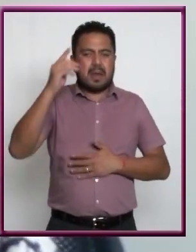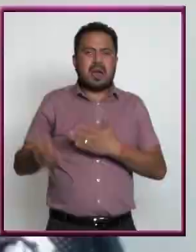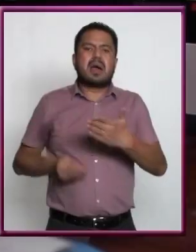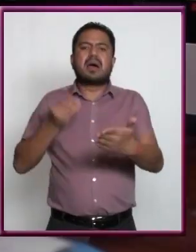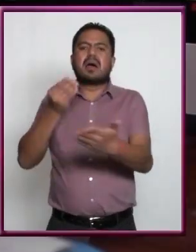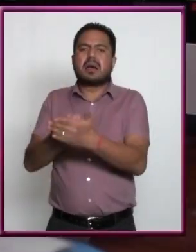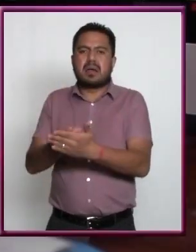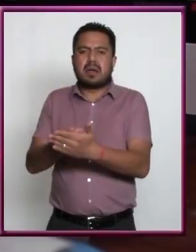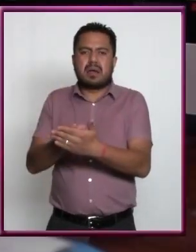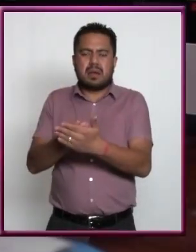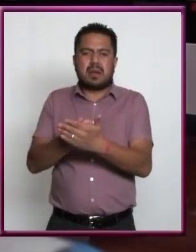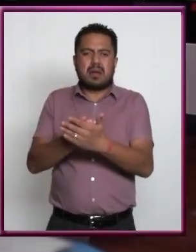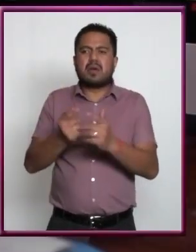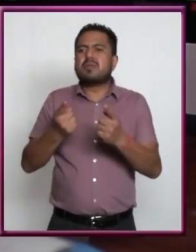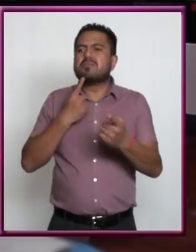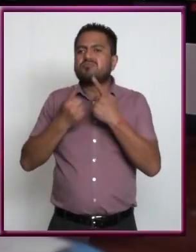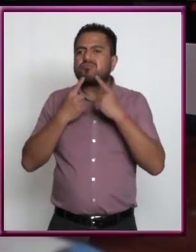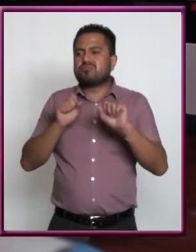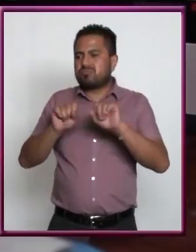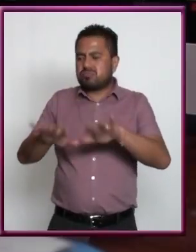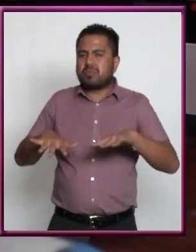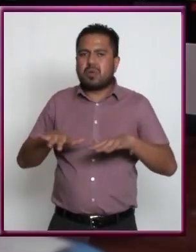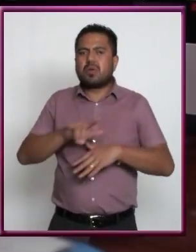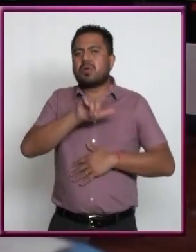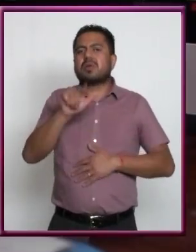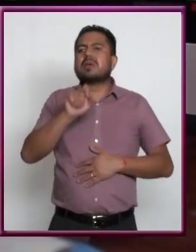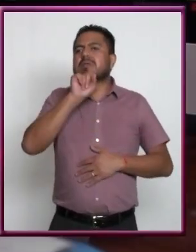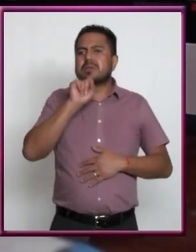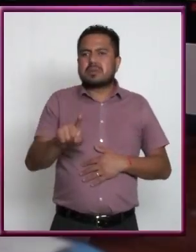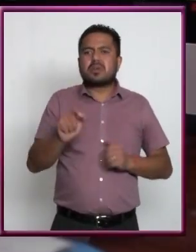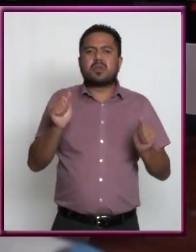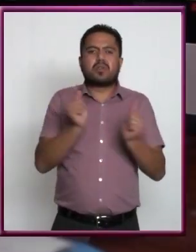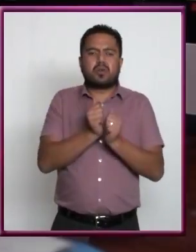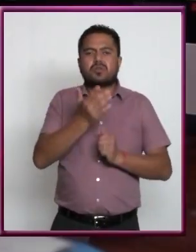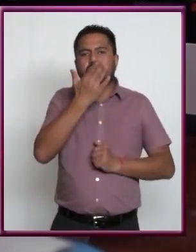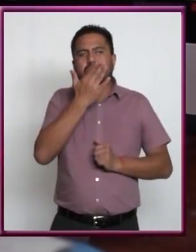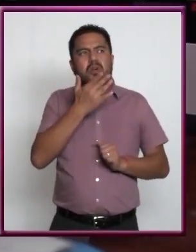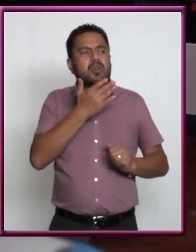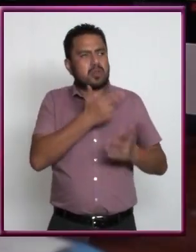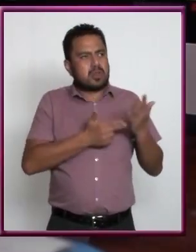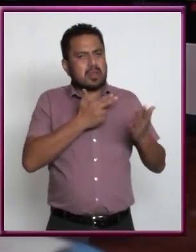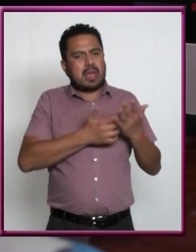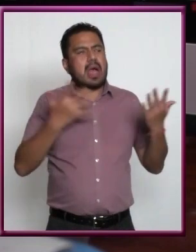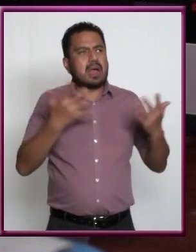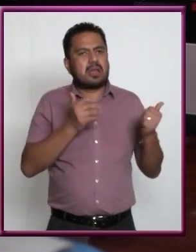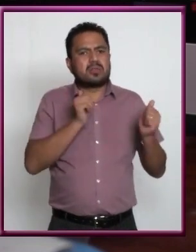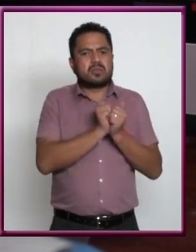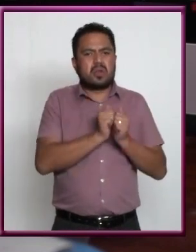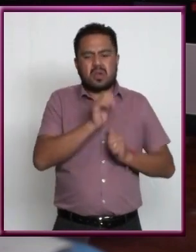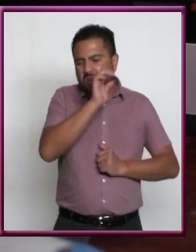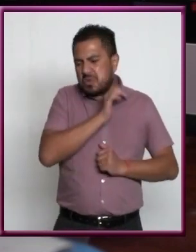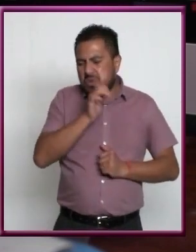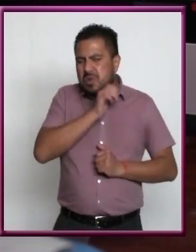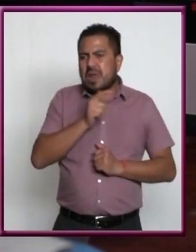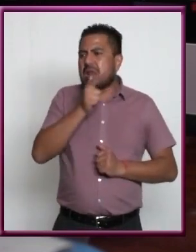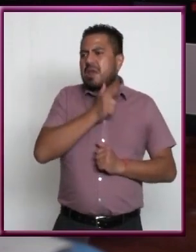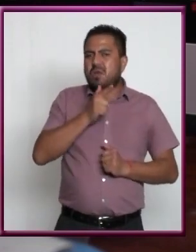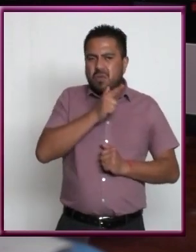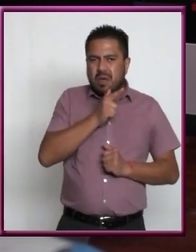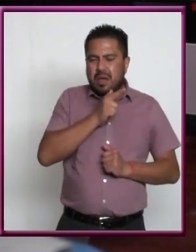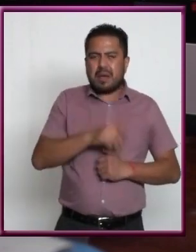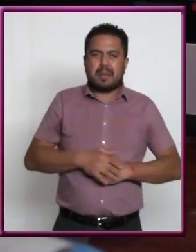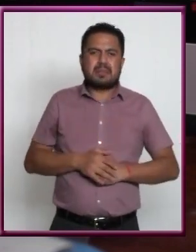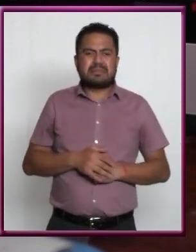darles una charla y luego también con Sonora estoy haciendo un taller sobre la curiosidad y el